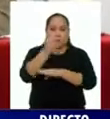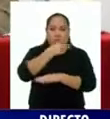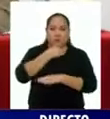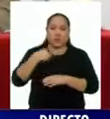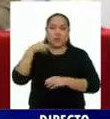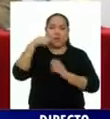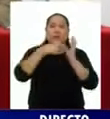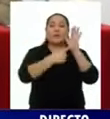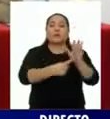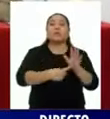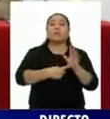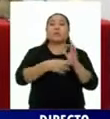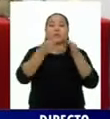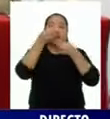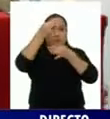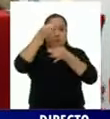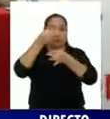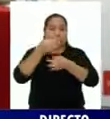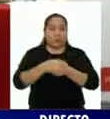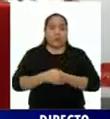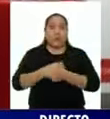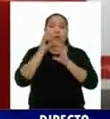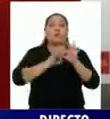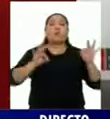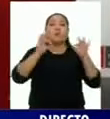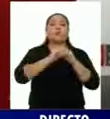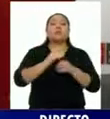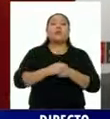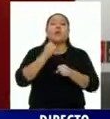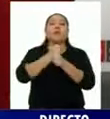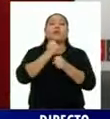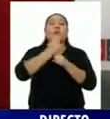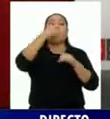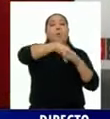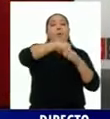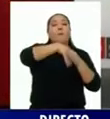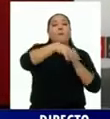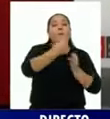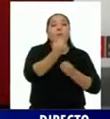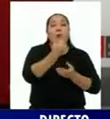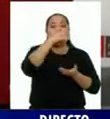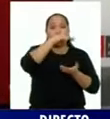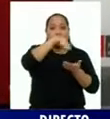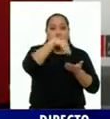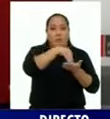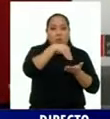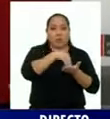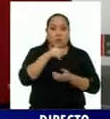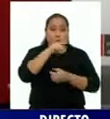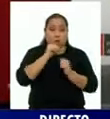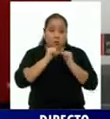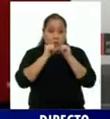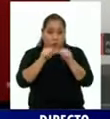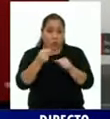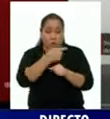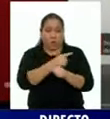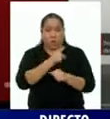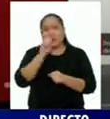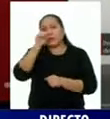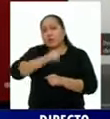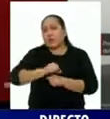y el balance económico se ha señalado la importancia del Banco Central de Reserva, comandado por Julio Velarde, cuya continuidad frente al mando sigue siendo